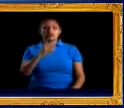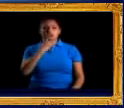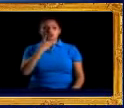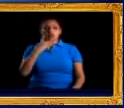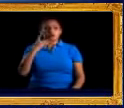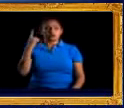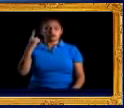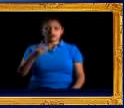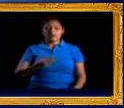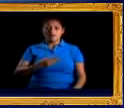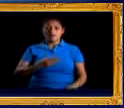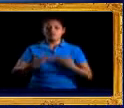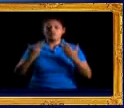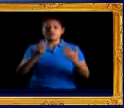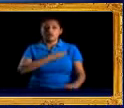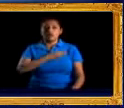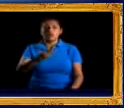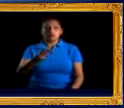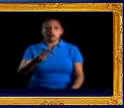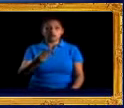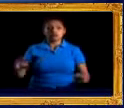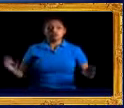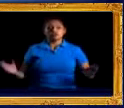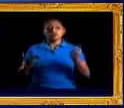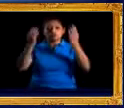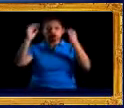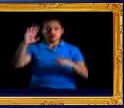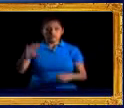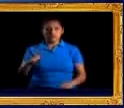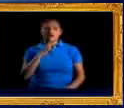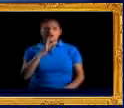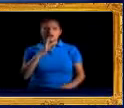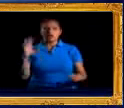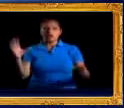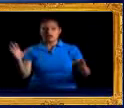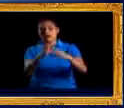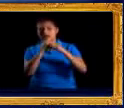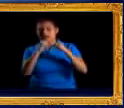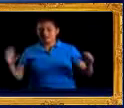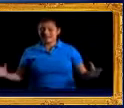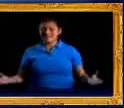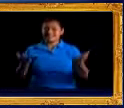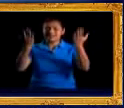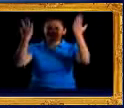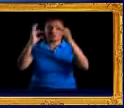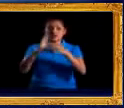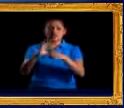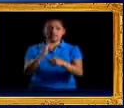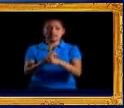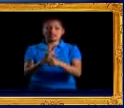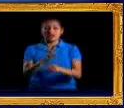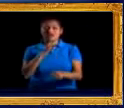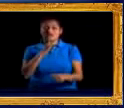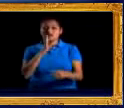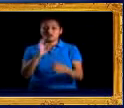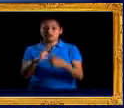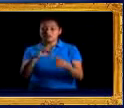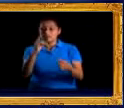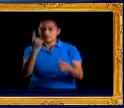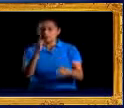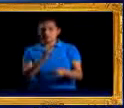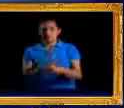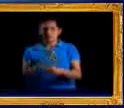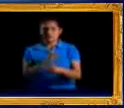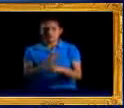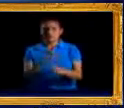acá. Hablando del rapto de la iglesia, hablando de la primicia, hablando de la cosecha de Dios. Pero